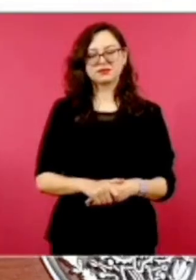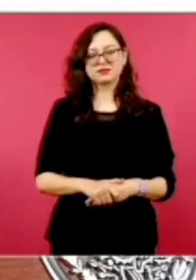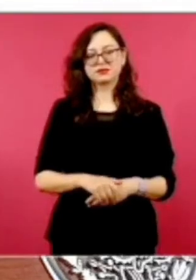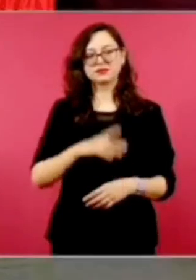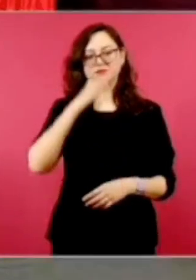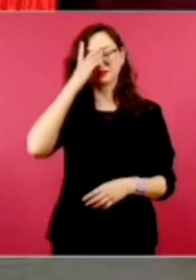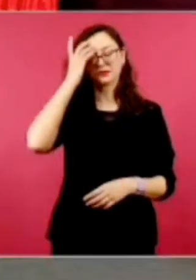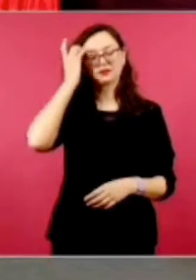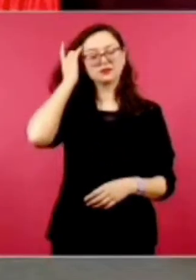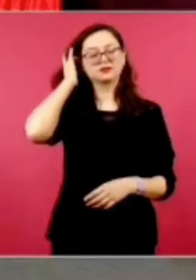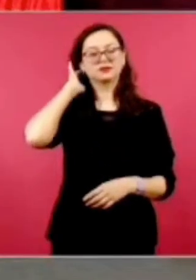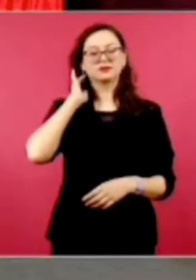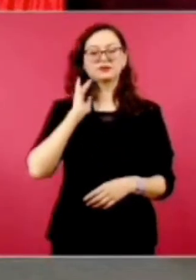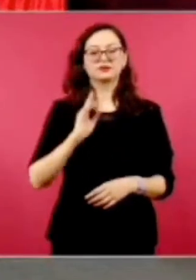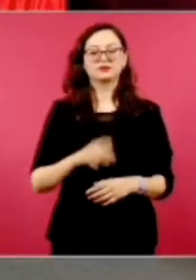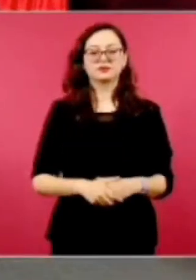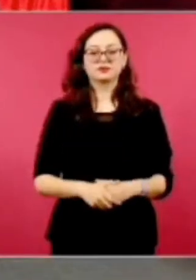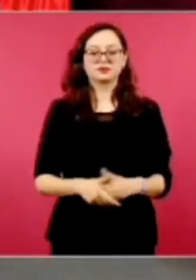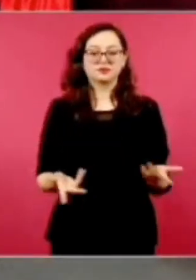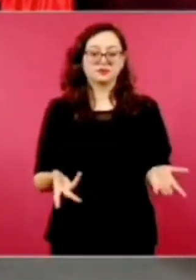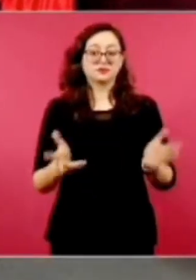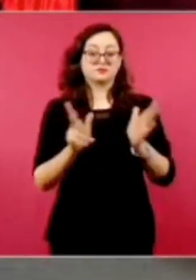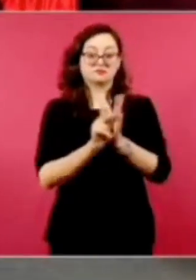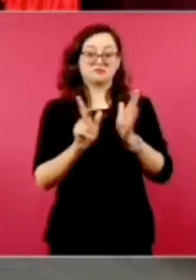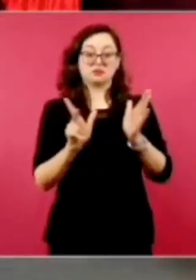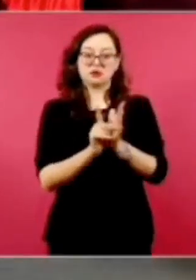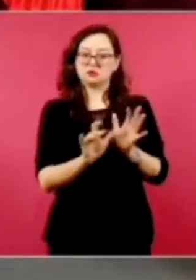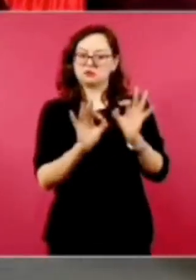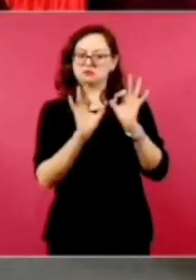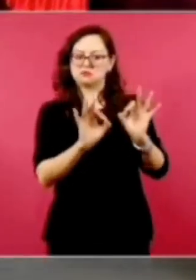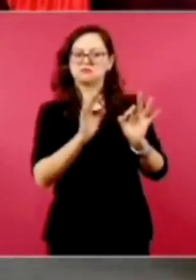vaya que estamos hablando del mejor periódico de México,